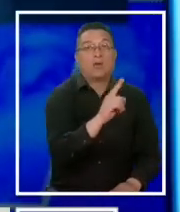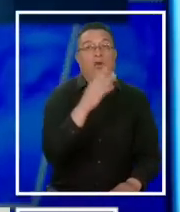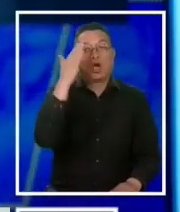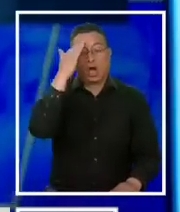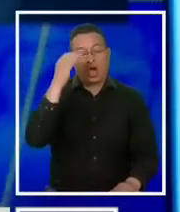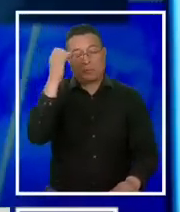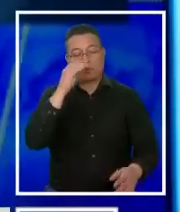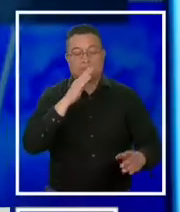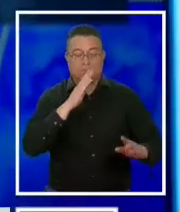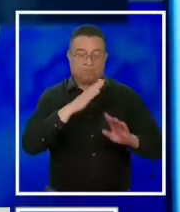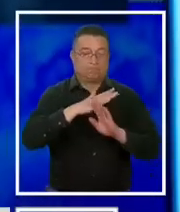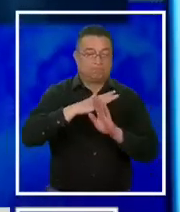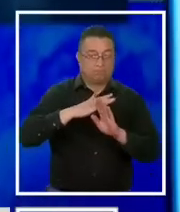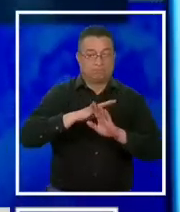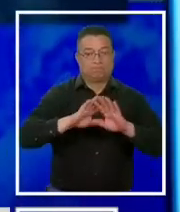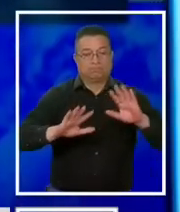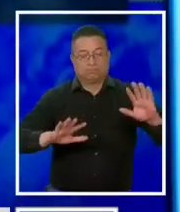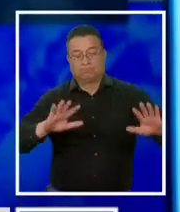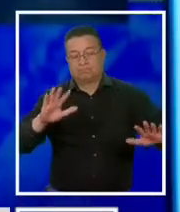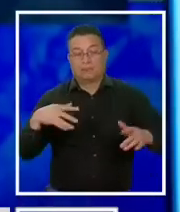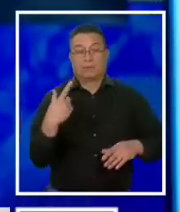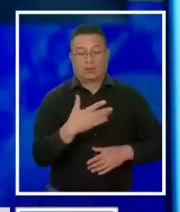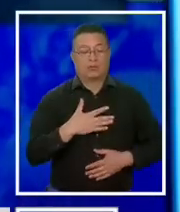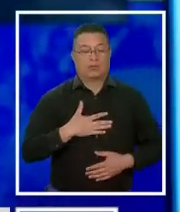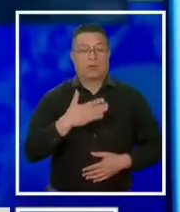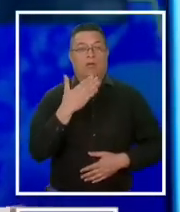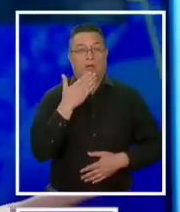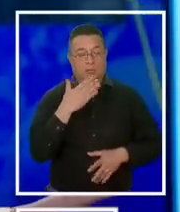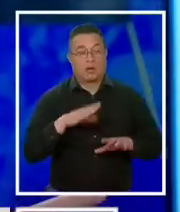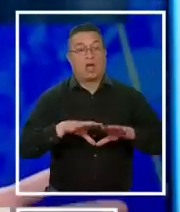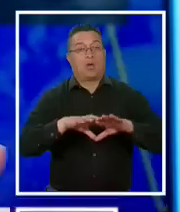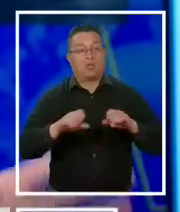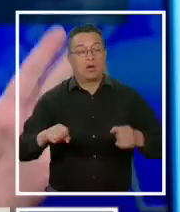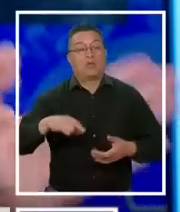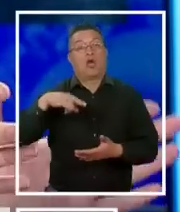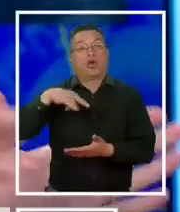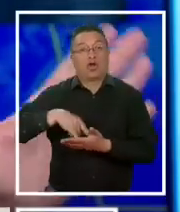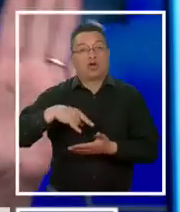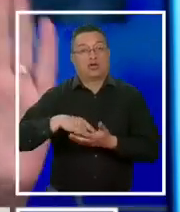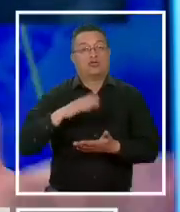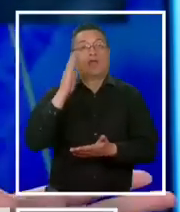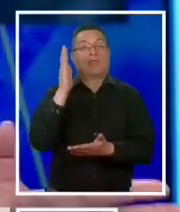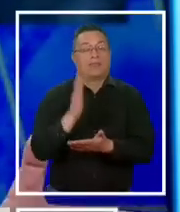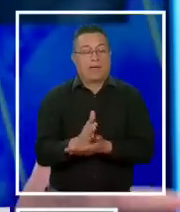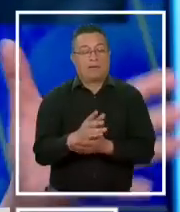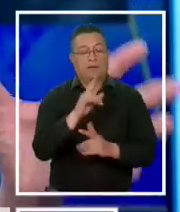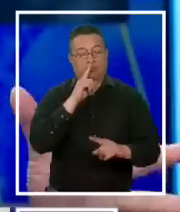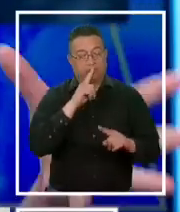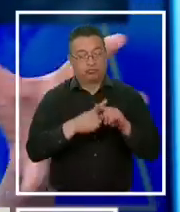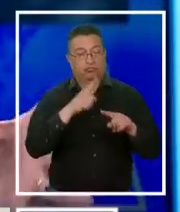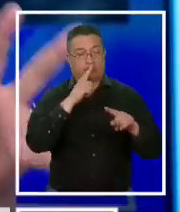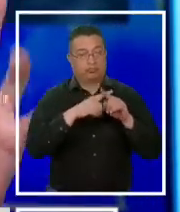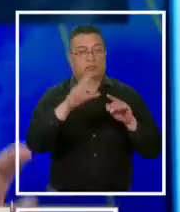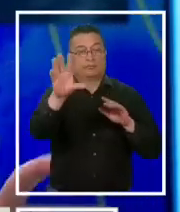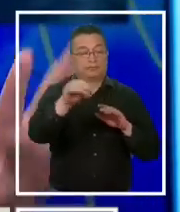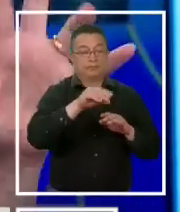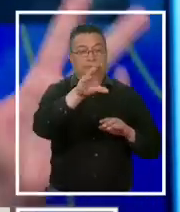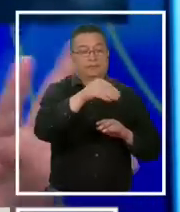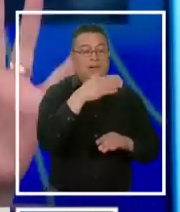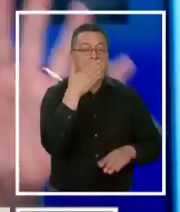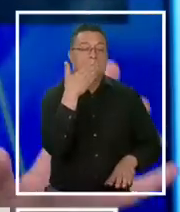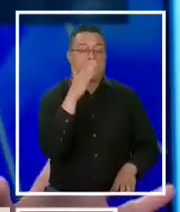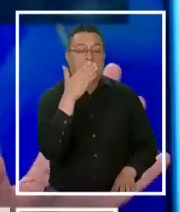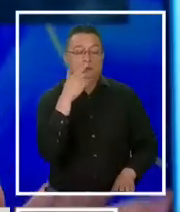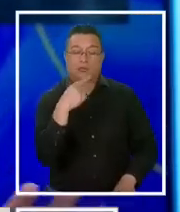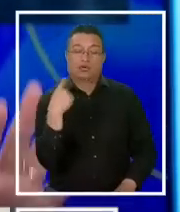postura y Nosotros también estamos de acuerdo en que el congreso tiene que dictar nombres y tiene que llevar expertos